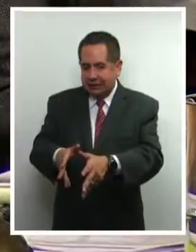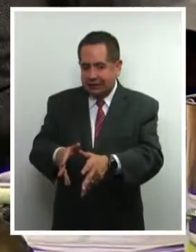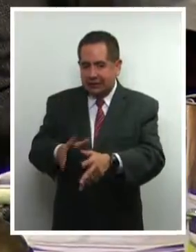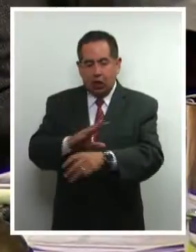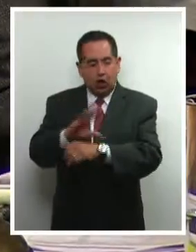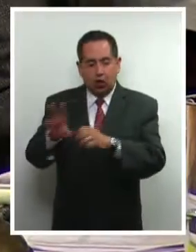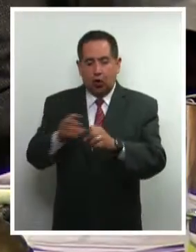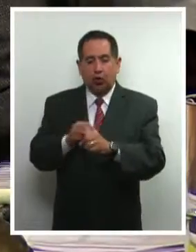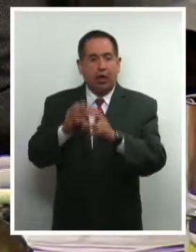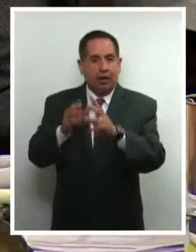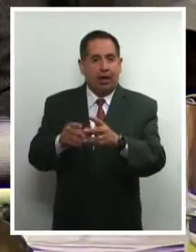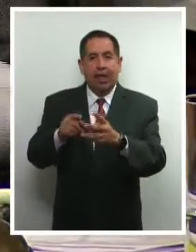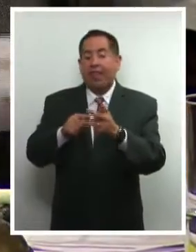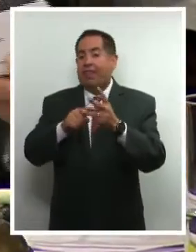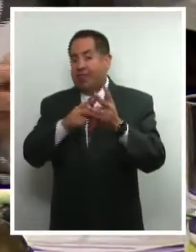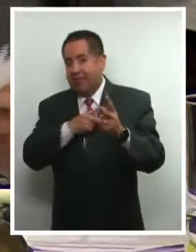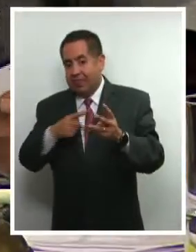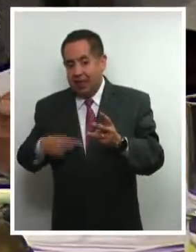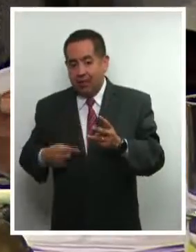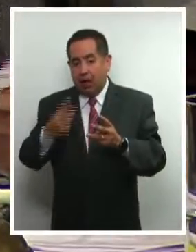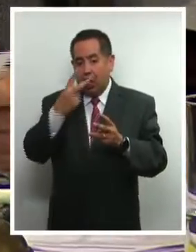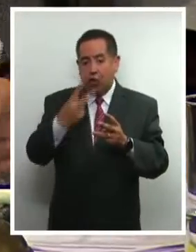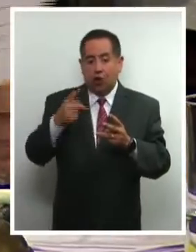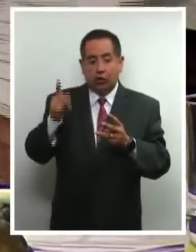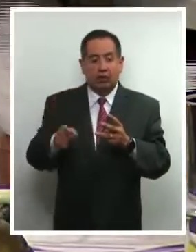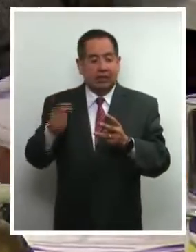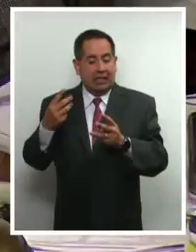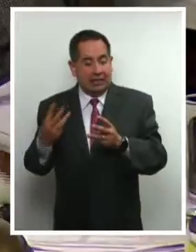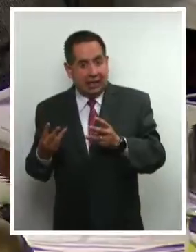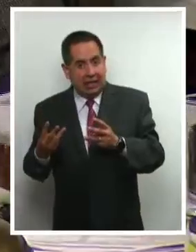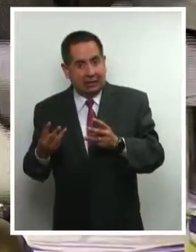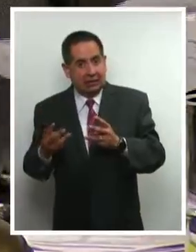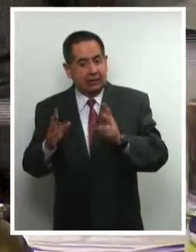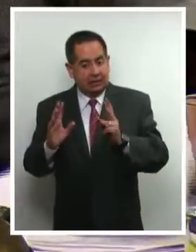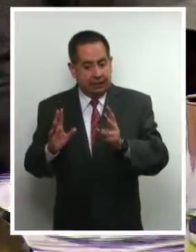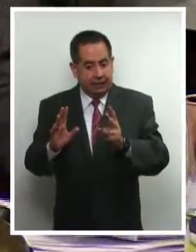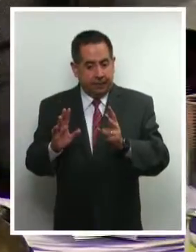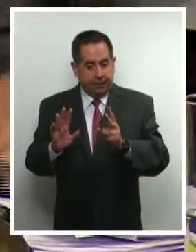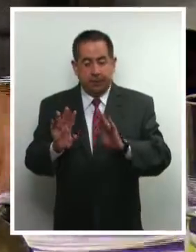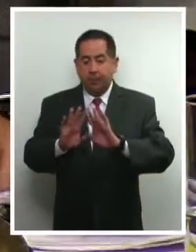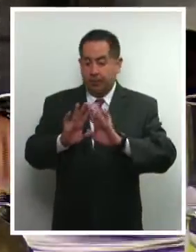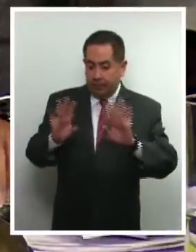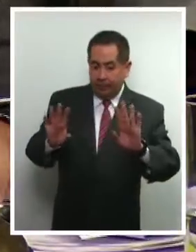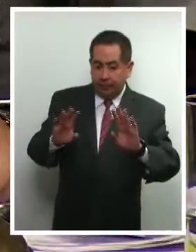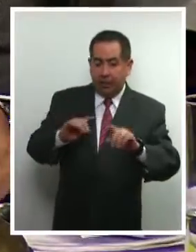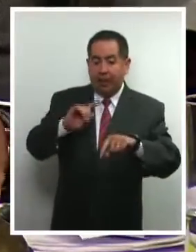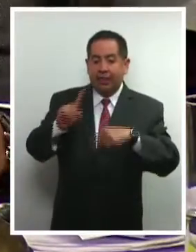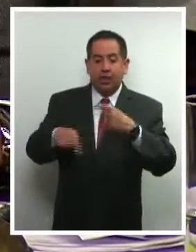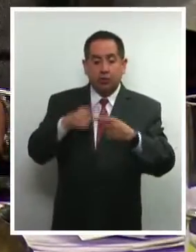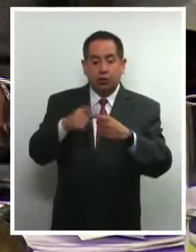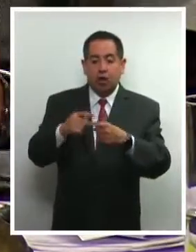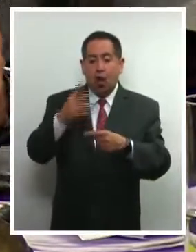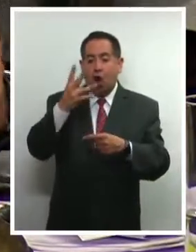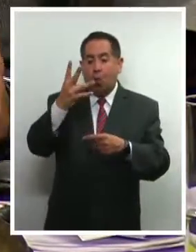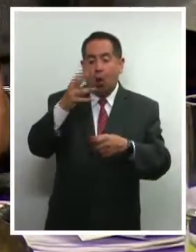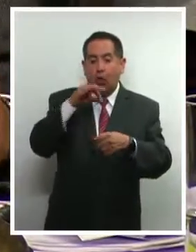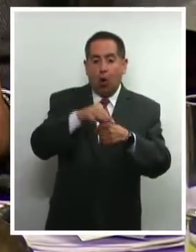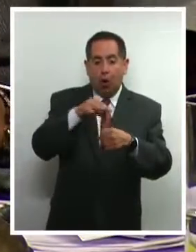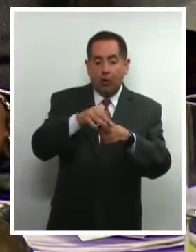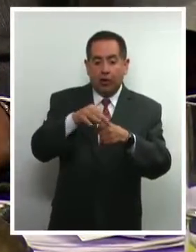que alcanzar las 2/3 partes de los presentes. Y se harían 4